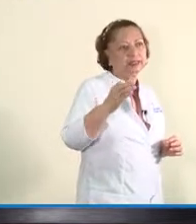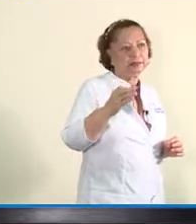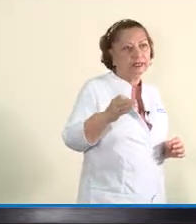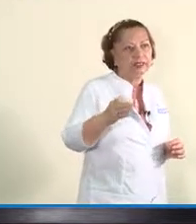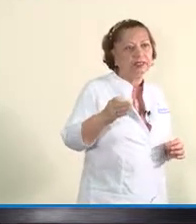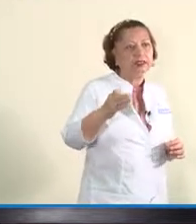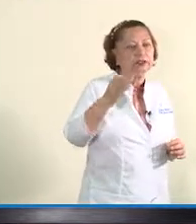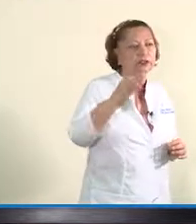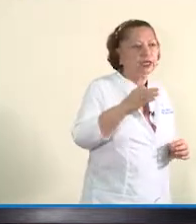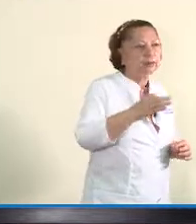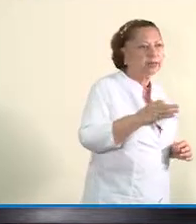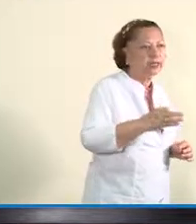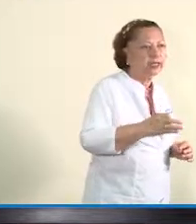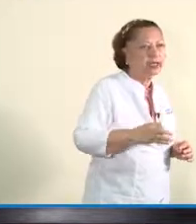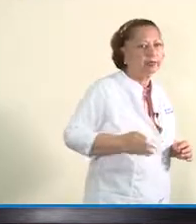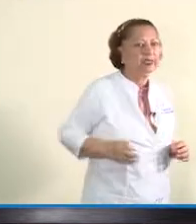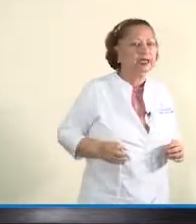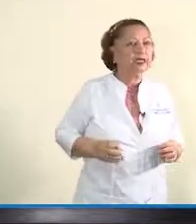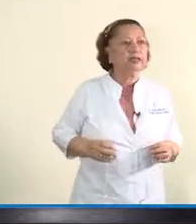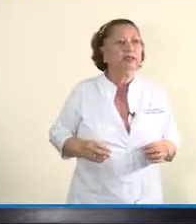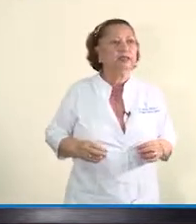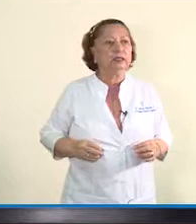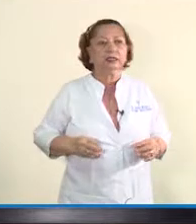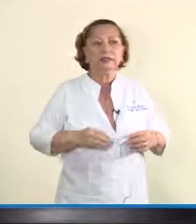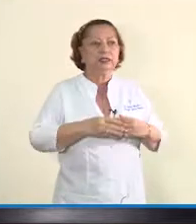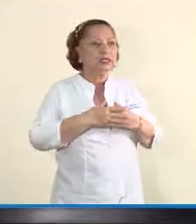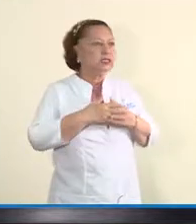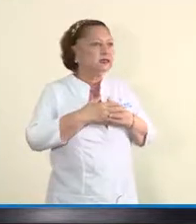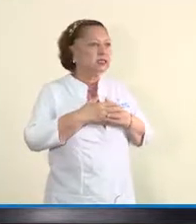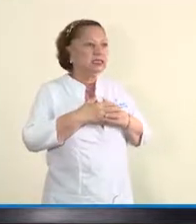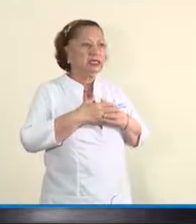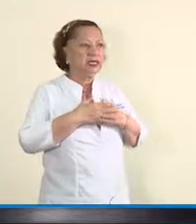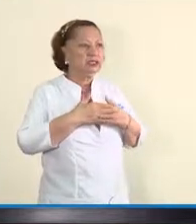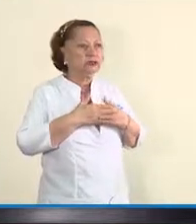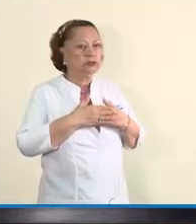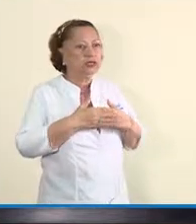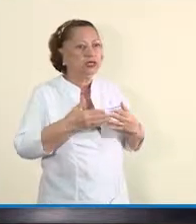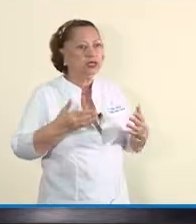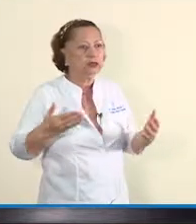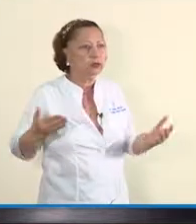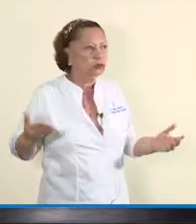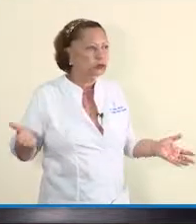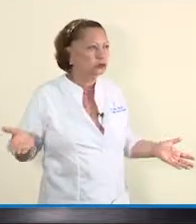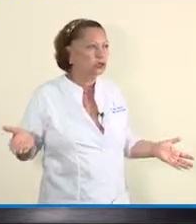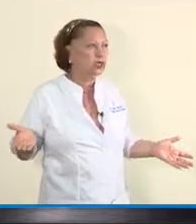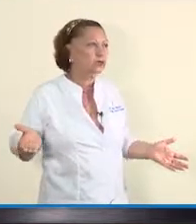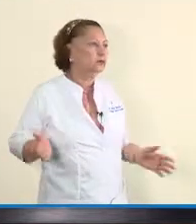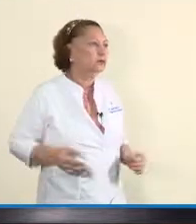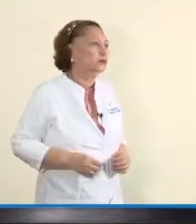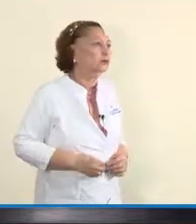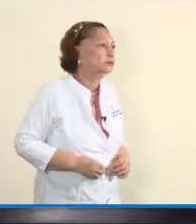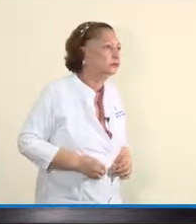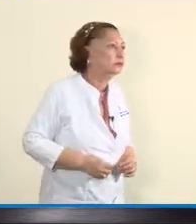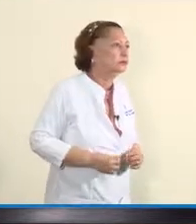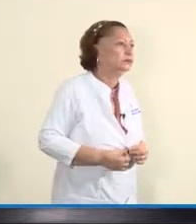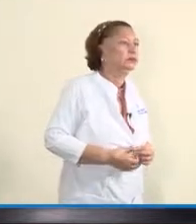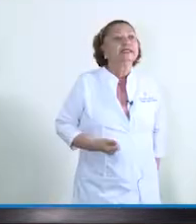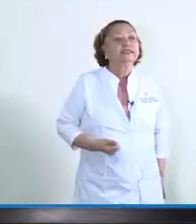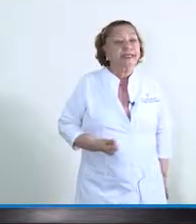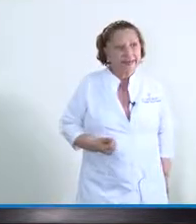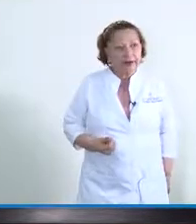simples técnicas y herramientas que usted la puede aplicar sin que esto tenga costo